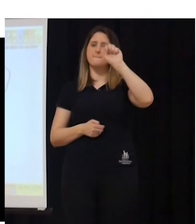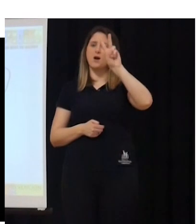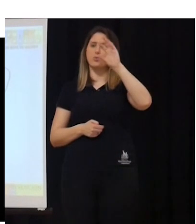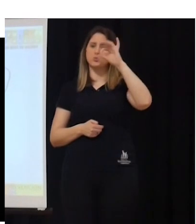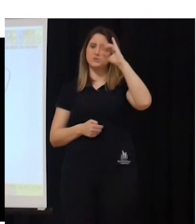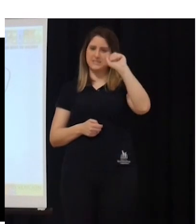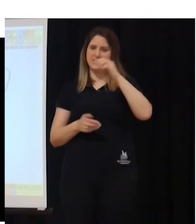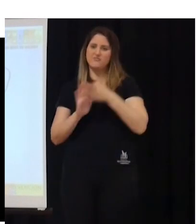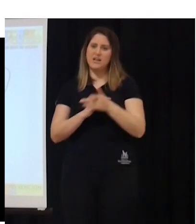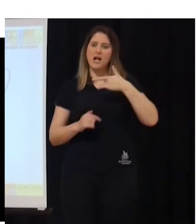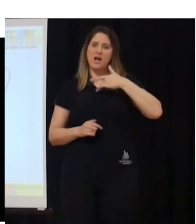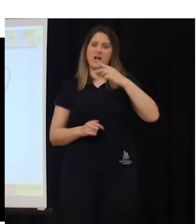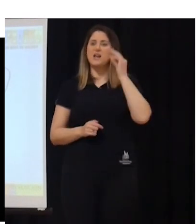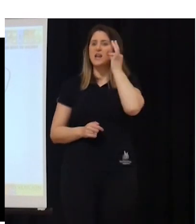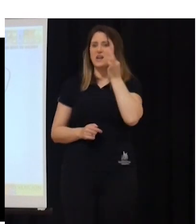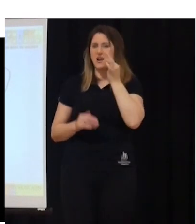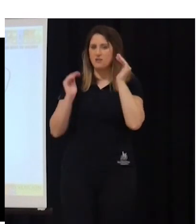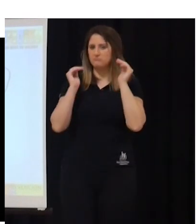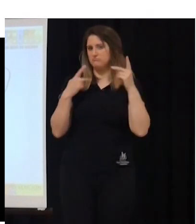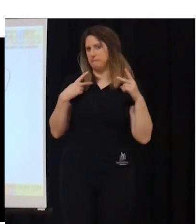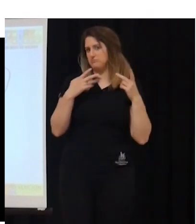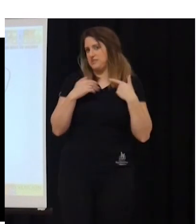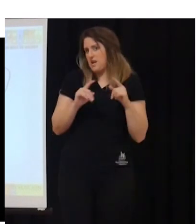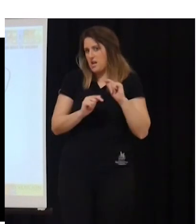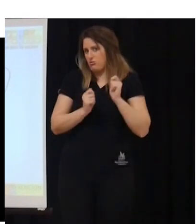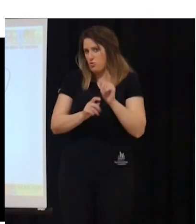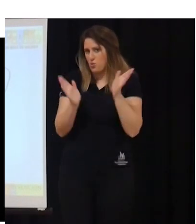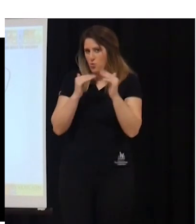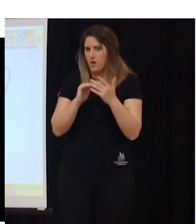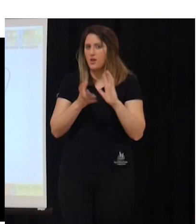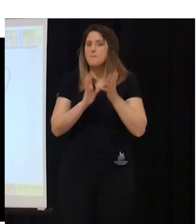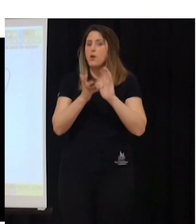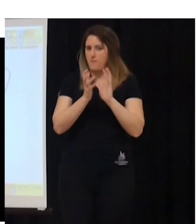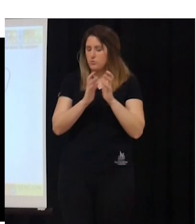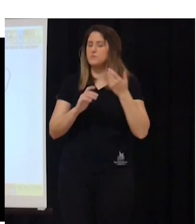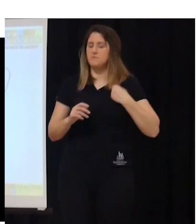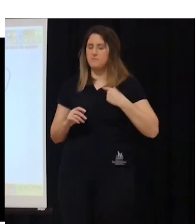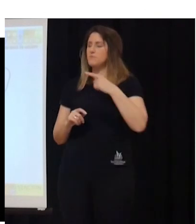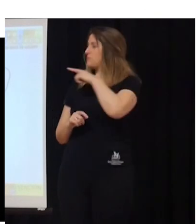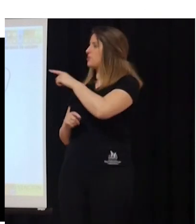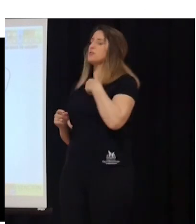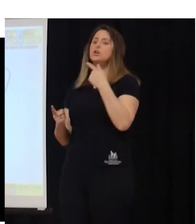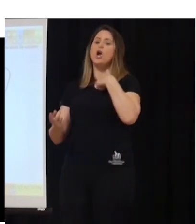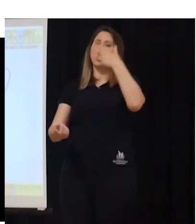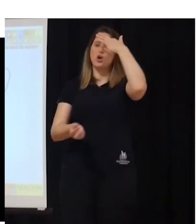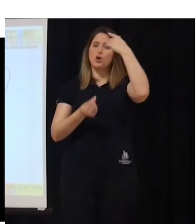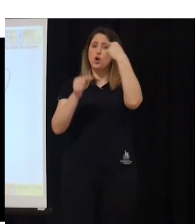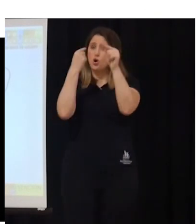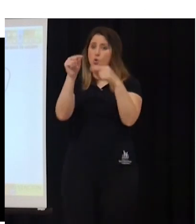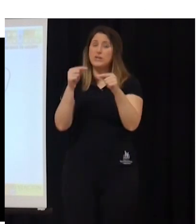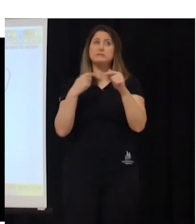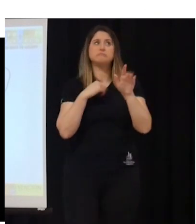puede aumentar la incidencia de algún cáncer. Yo me he permitido corregir a la